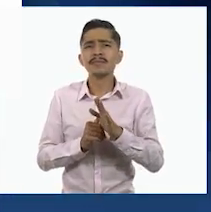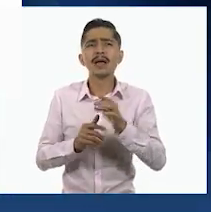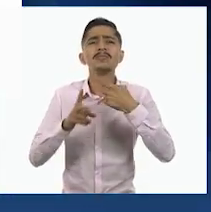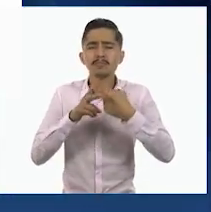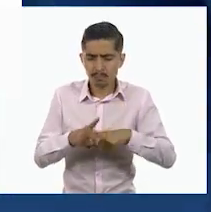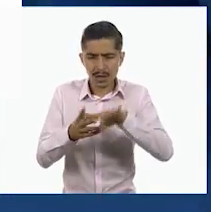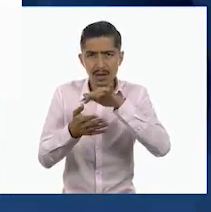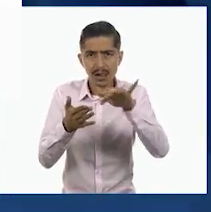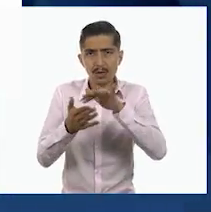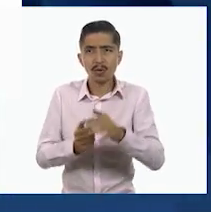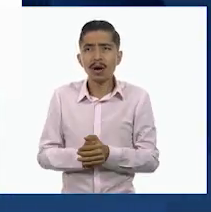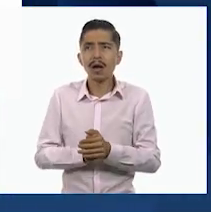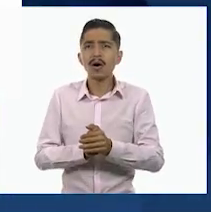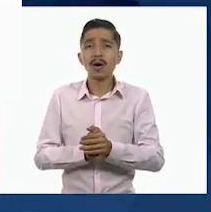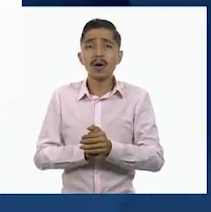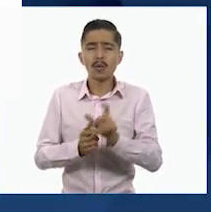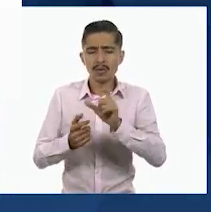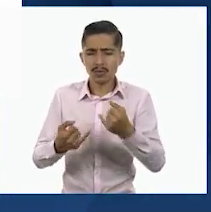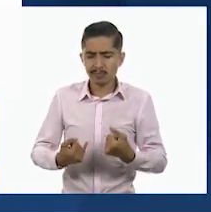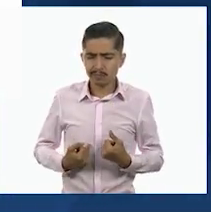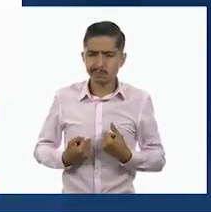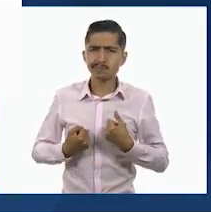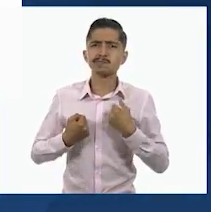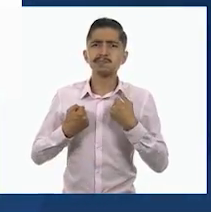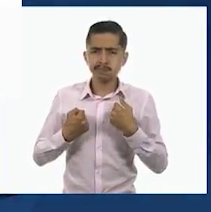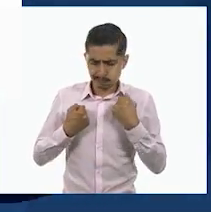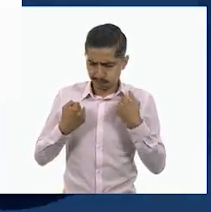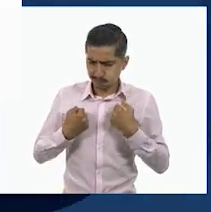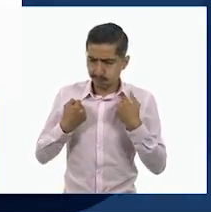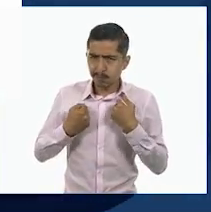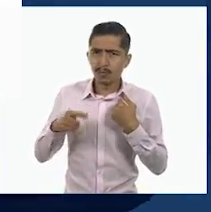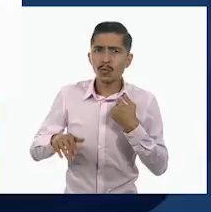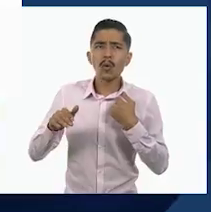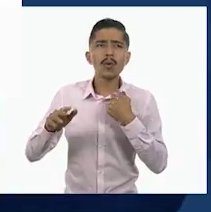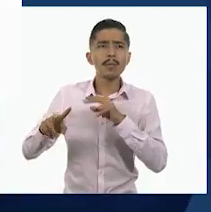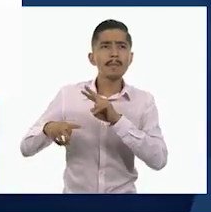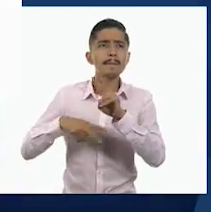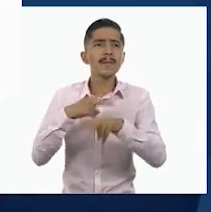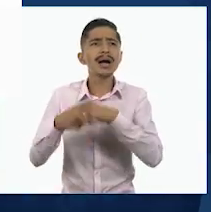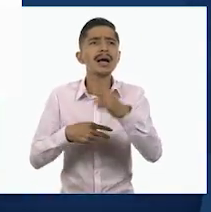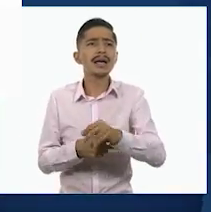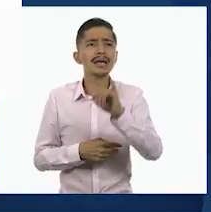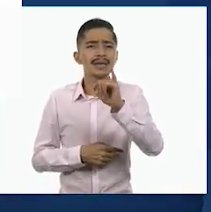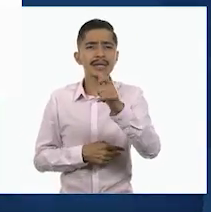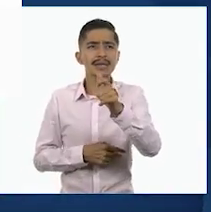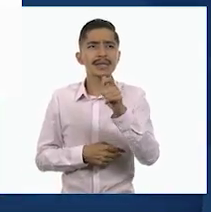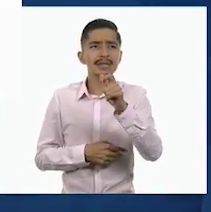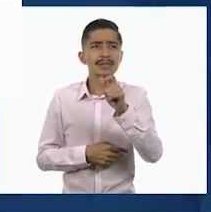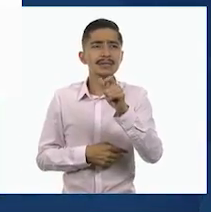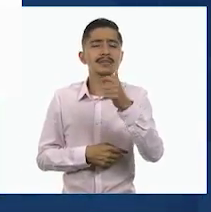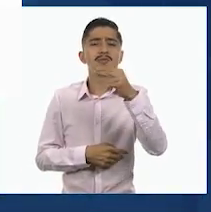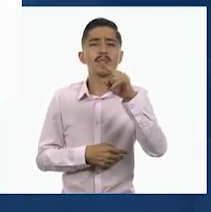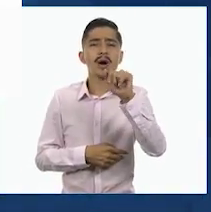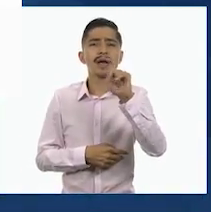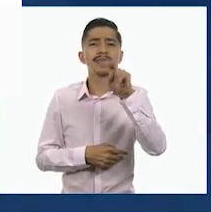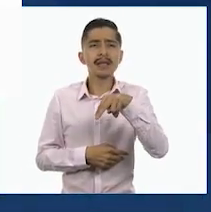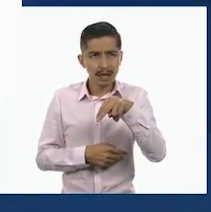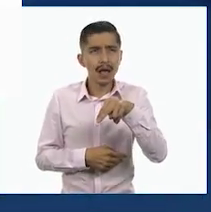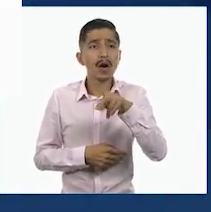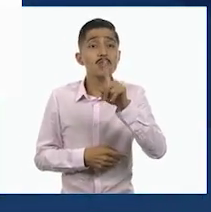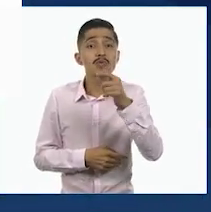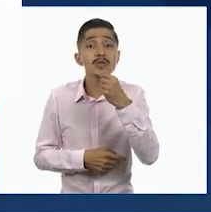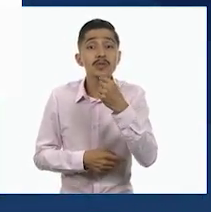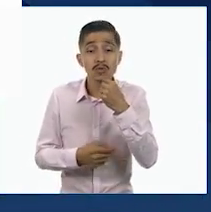Dice así: en plena juventud volvió a Ixhuatán. Ahí conoció a mi padre. Y fue así. Un día estaban